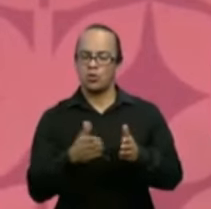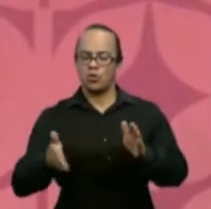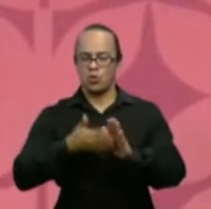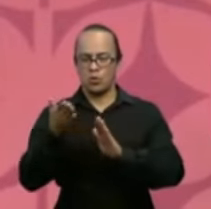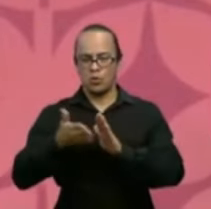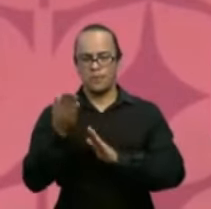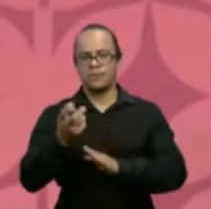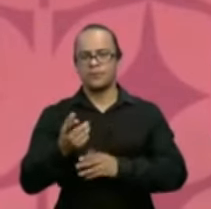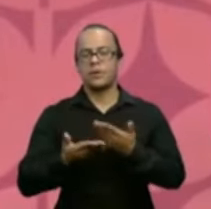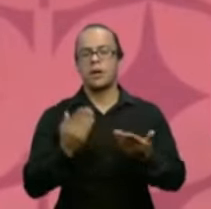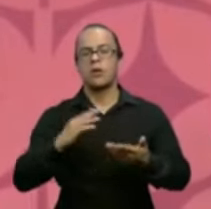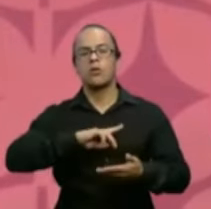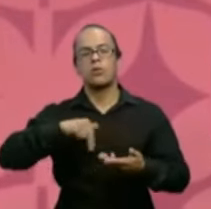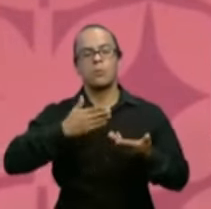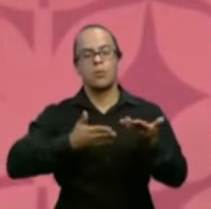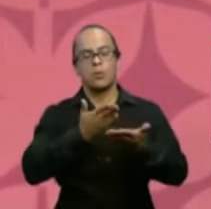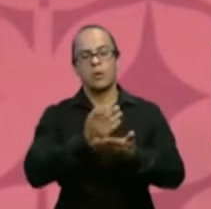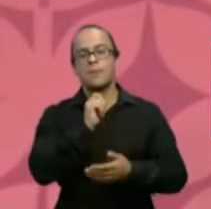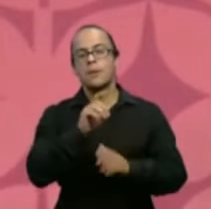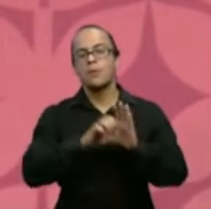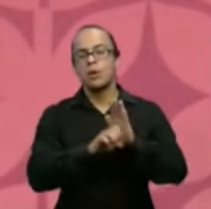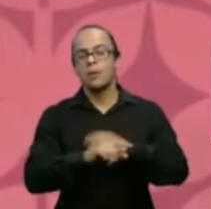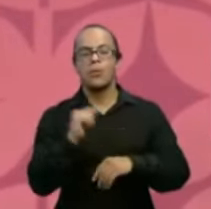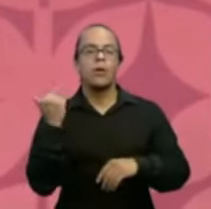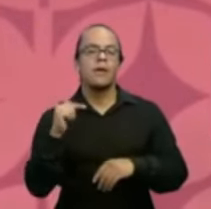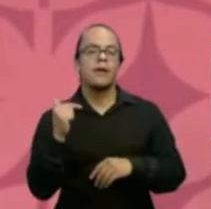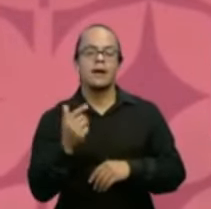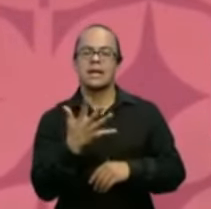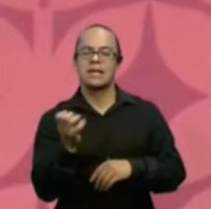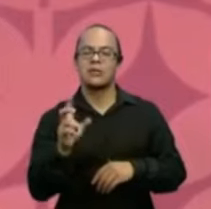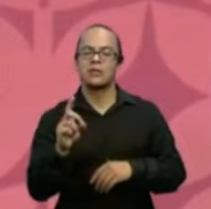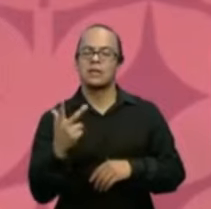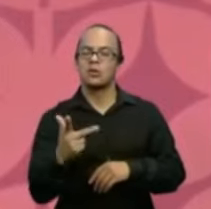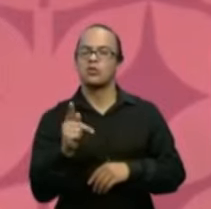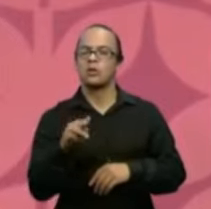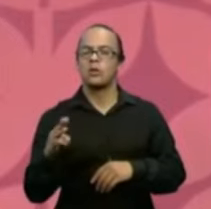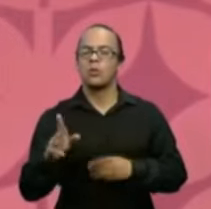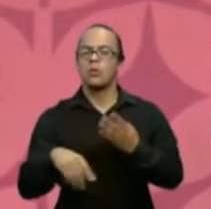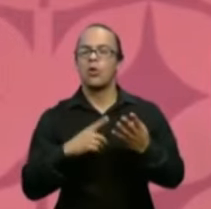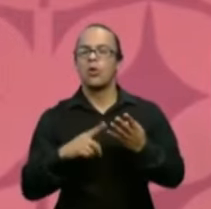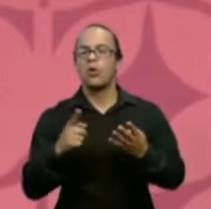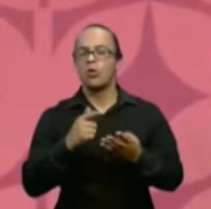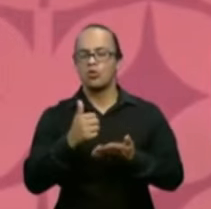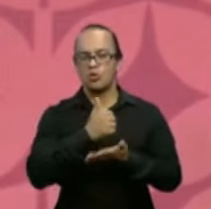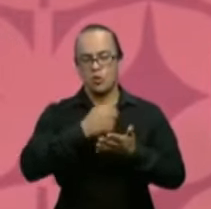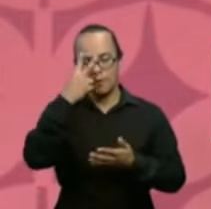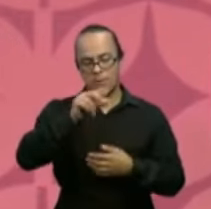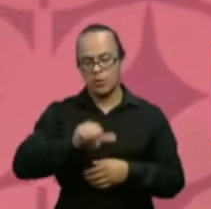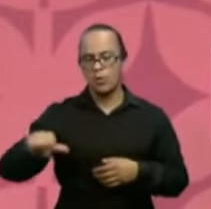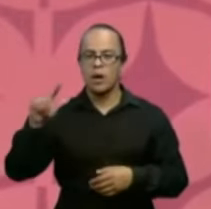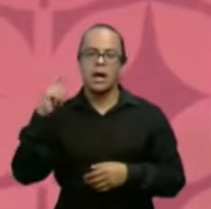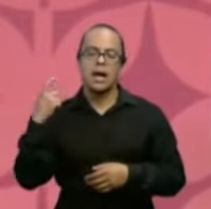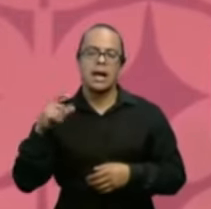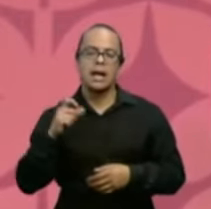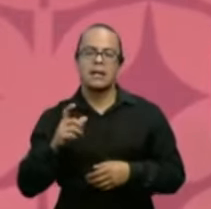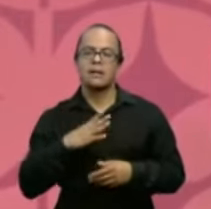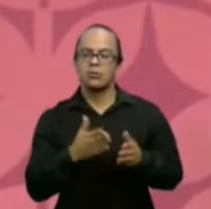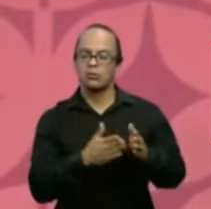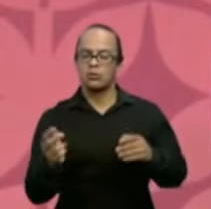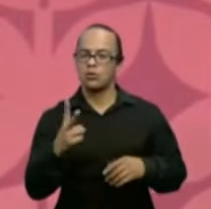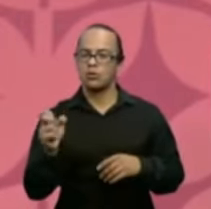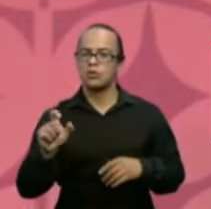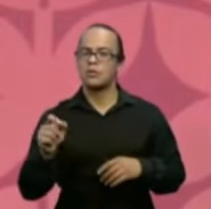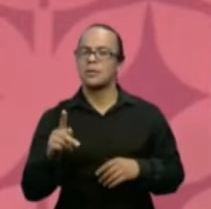la propuesta del Tren de Guadalajara con 538 kilómetros y del Tren México-Querétaro con una longitud de